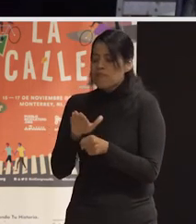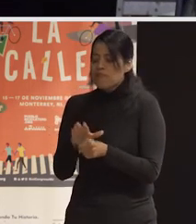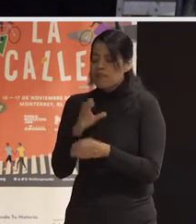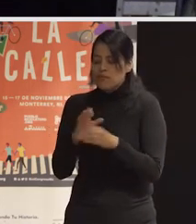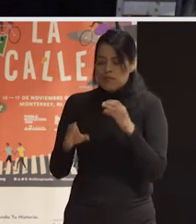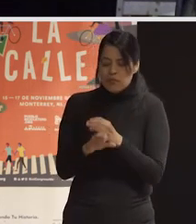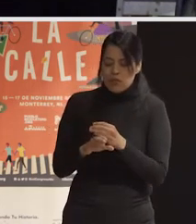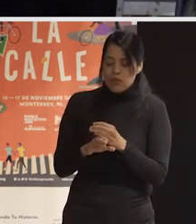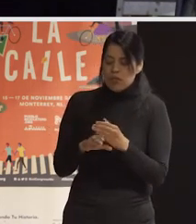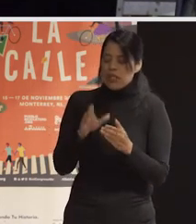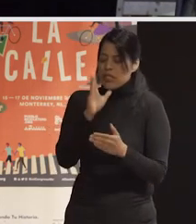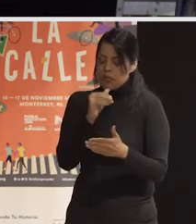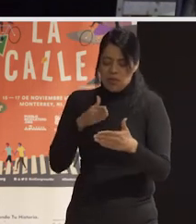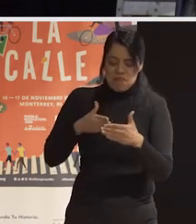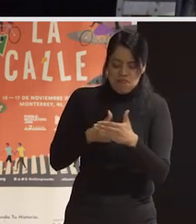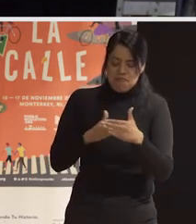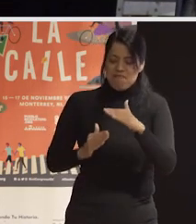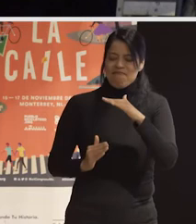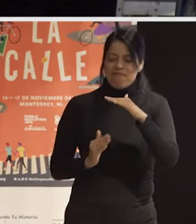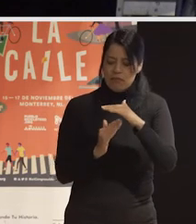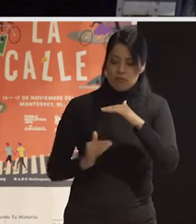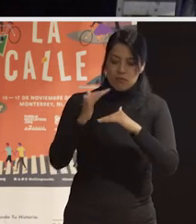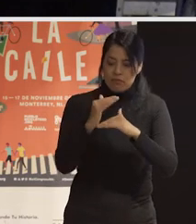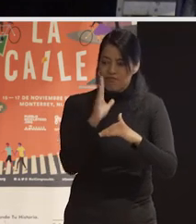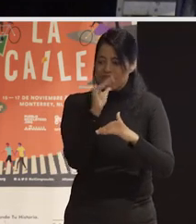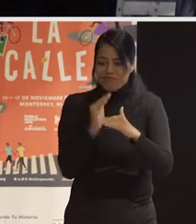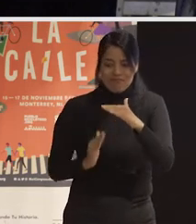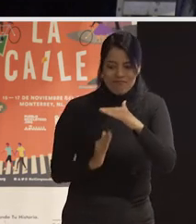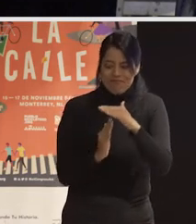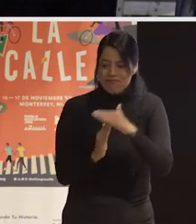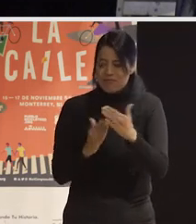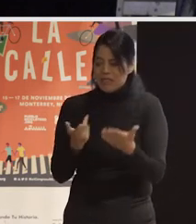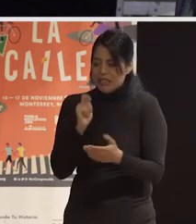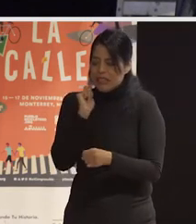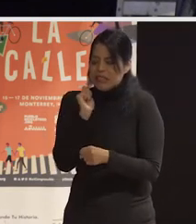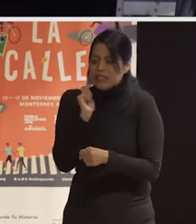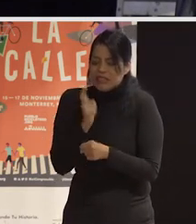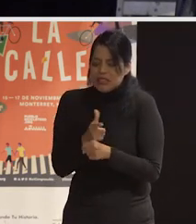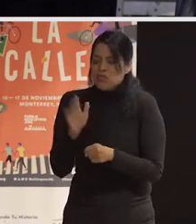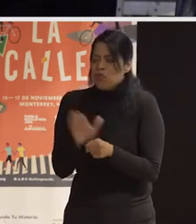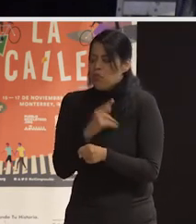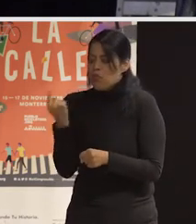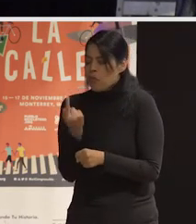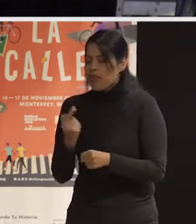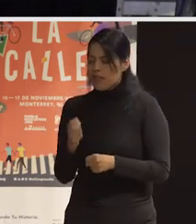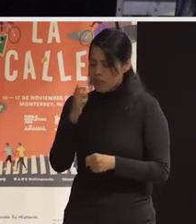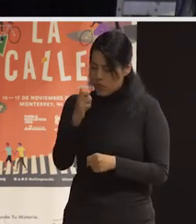cosas que les impiden el progreso cuáles son esas dolencias por eso se llama autodiagnóstico verdad